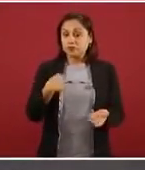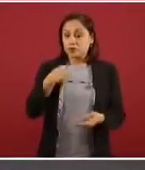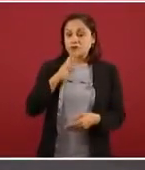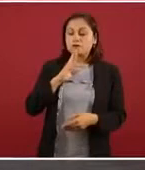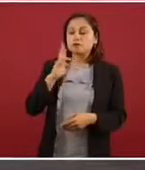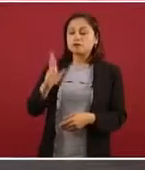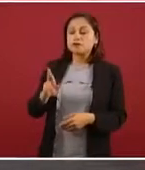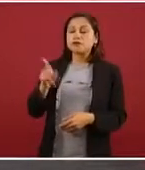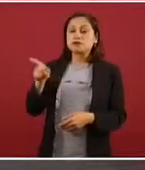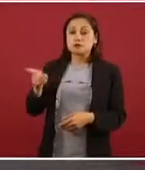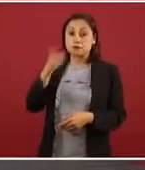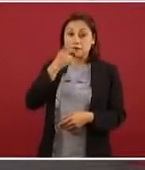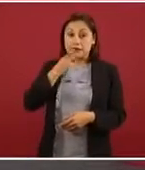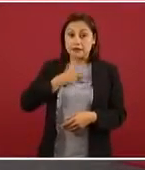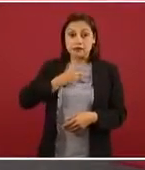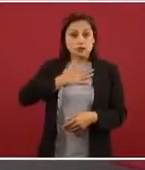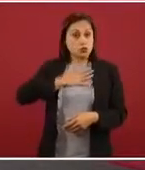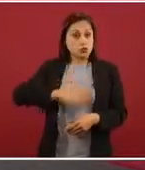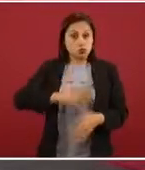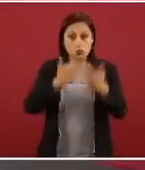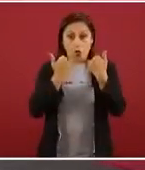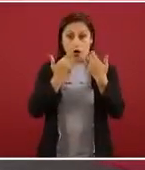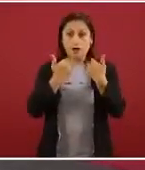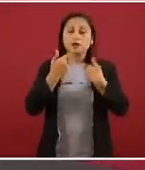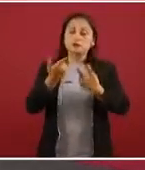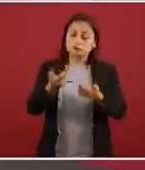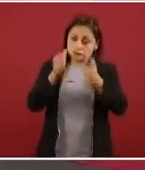se atiende y